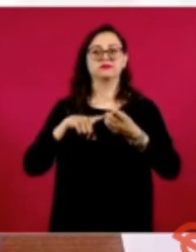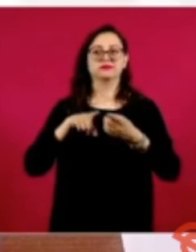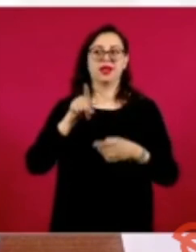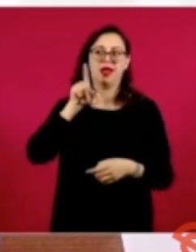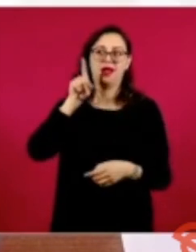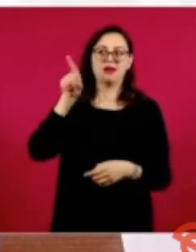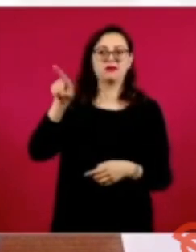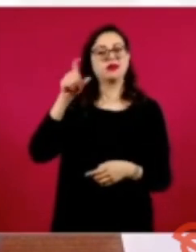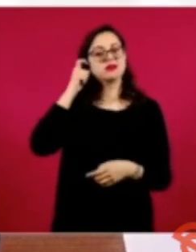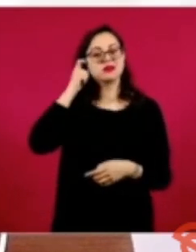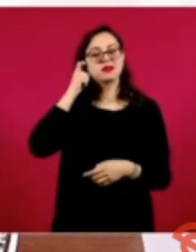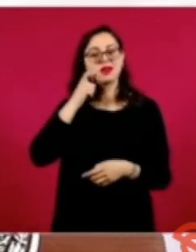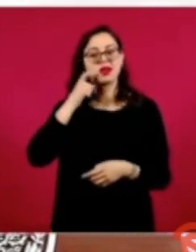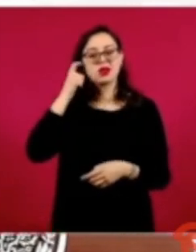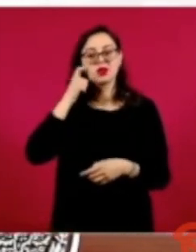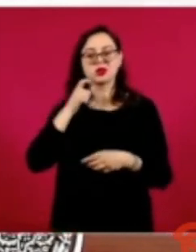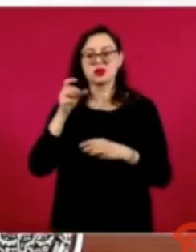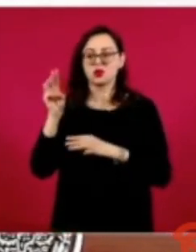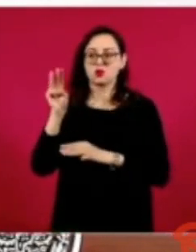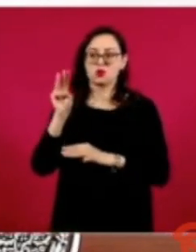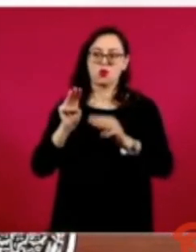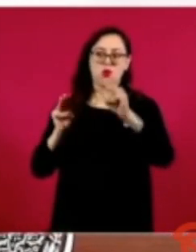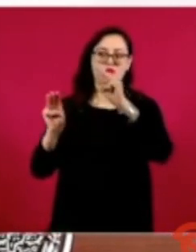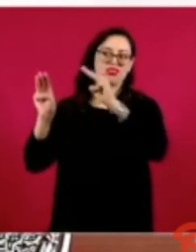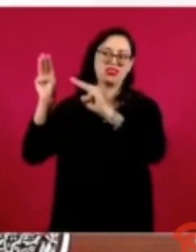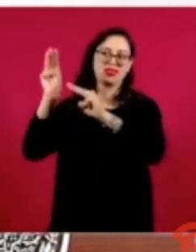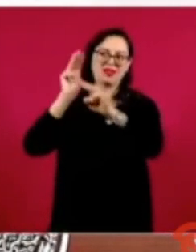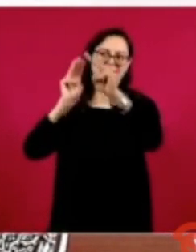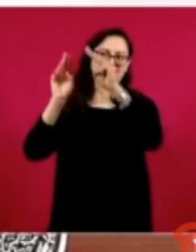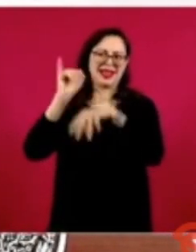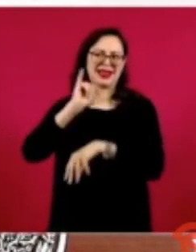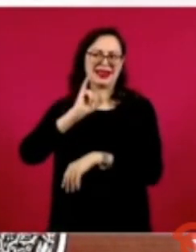pero no en Tlapa, que por cierto ayer